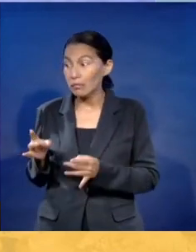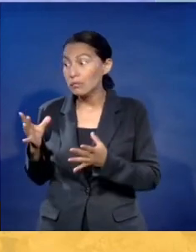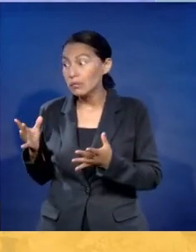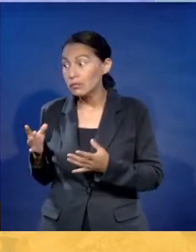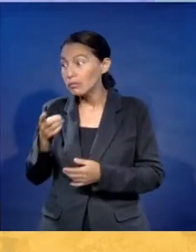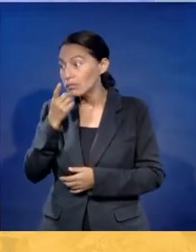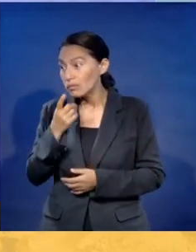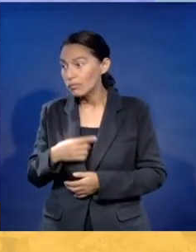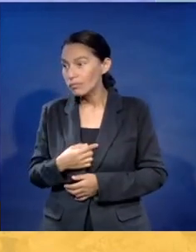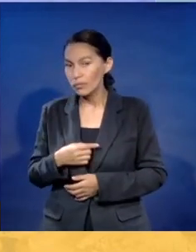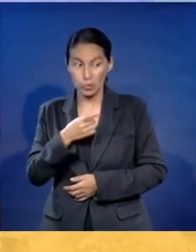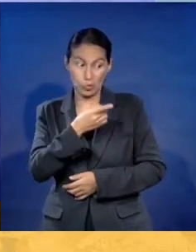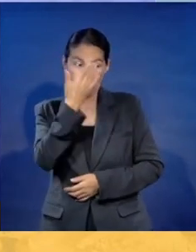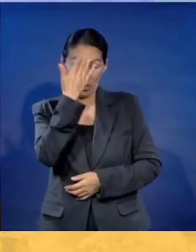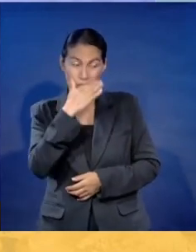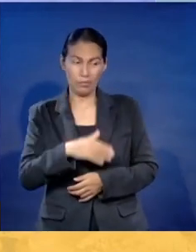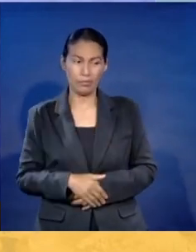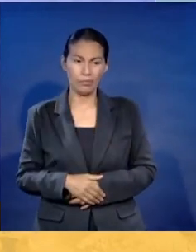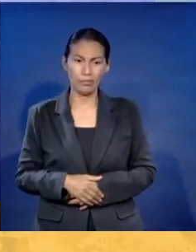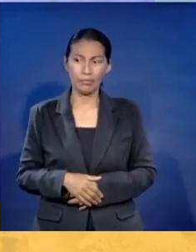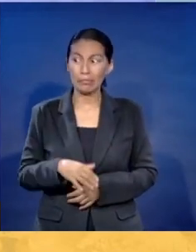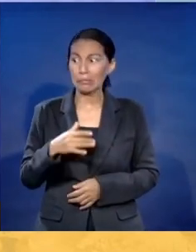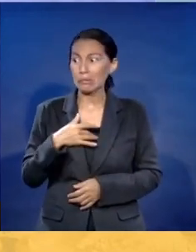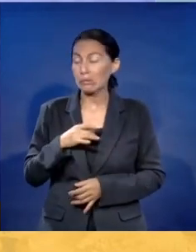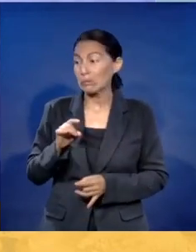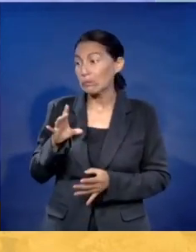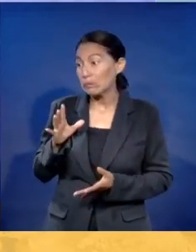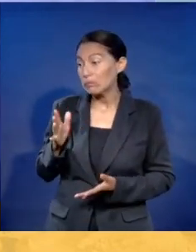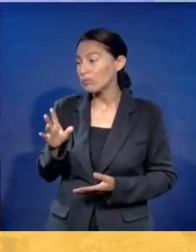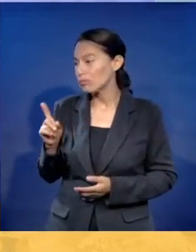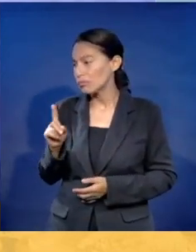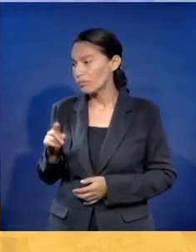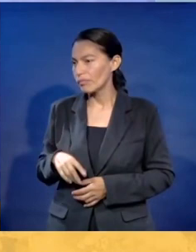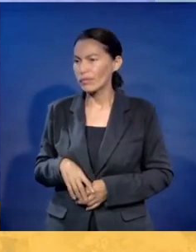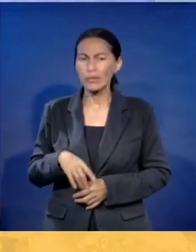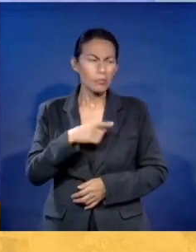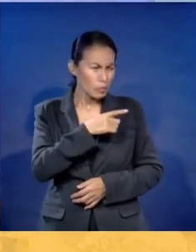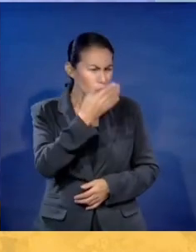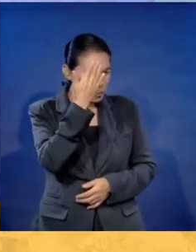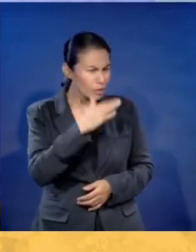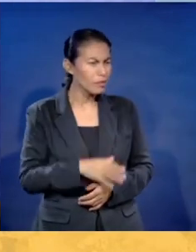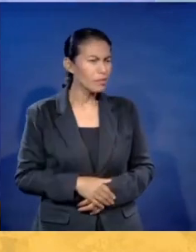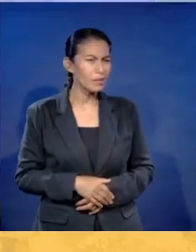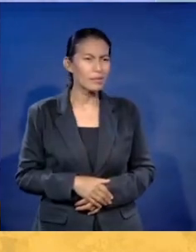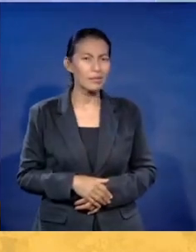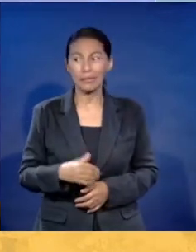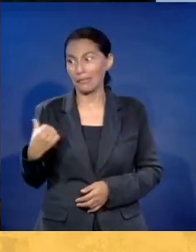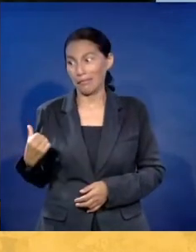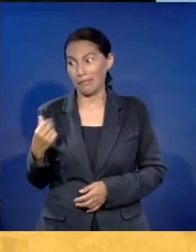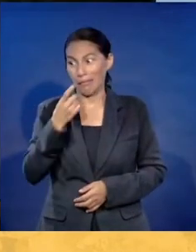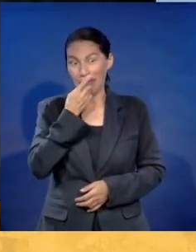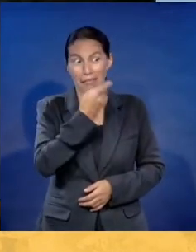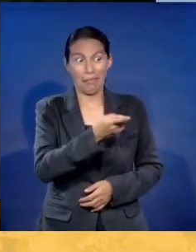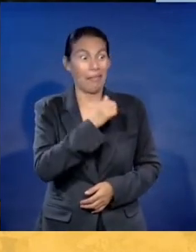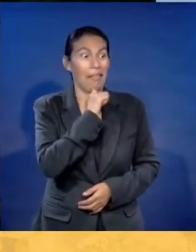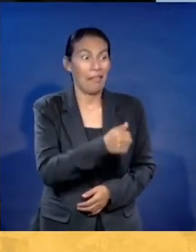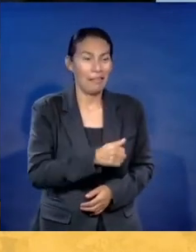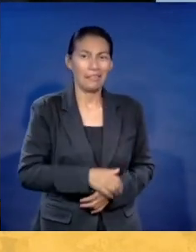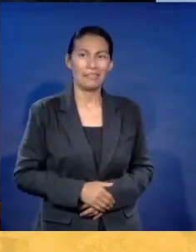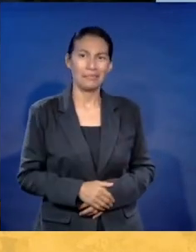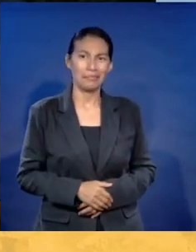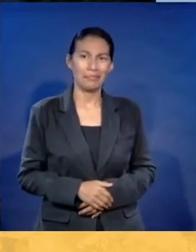soy adivino no pero tienes que saber ya estás grande pero nunca le dice la verdad es la verdad hermanas no